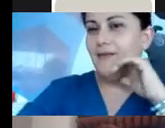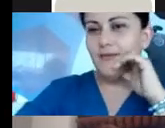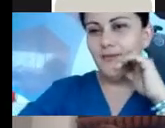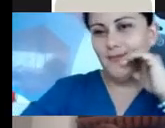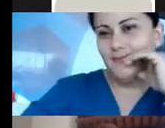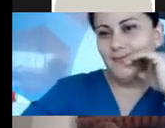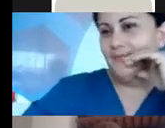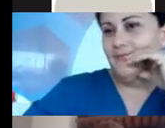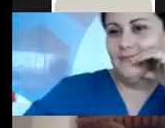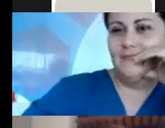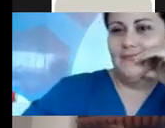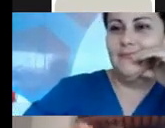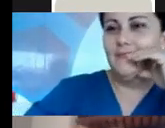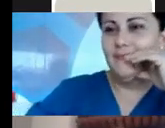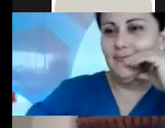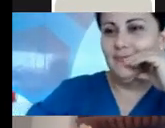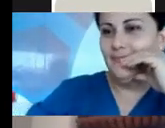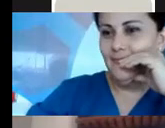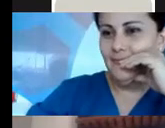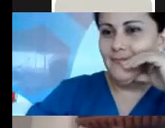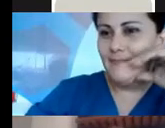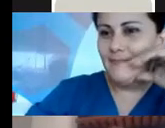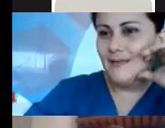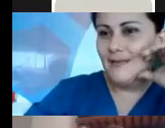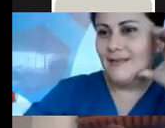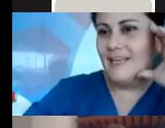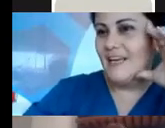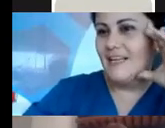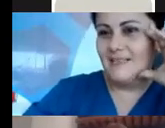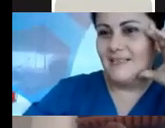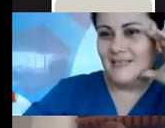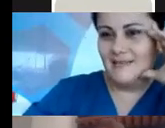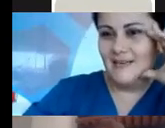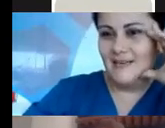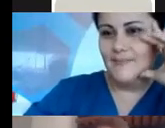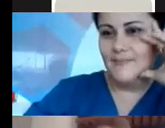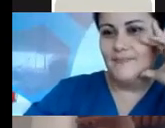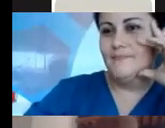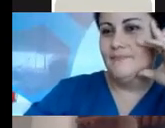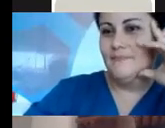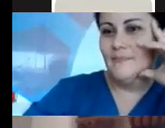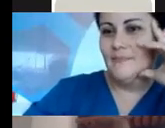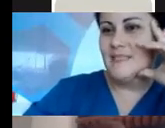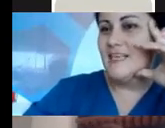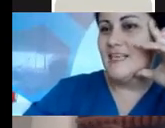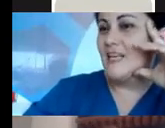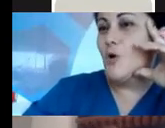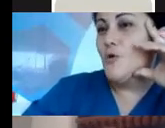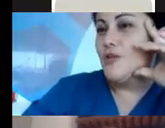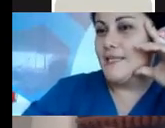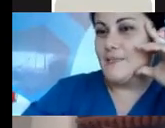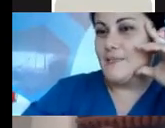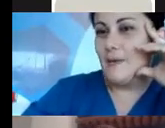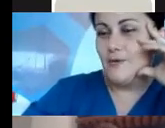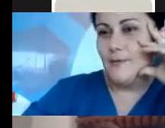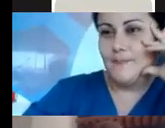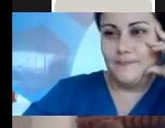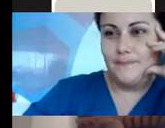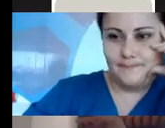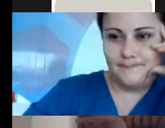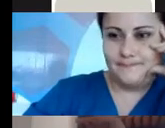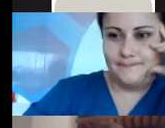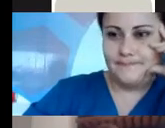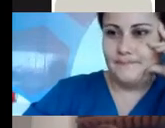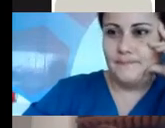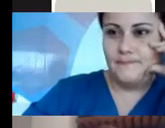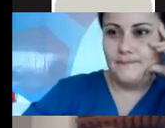estiren fácilmente, que tengan posibilidad de elasticidad en un sentido y no en otro, ¿okay? Que no se estiren más de una cierta